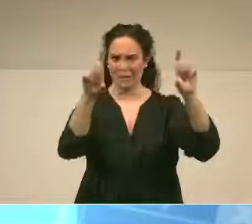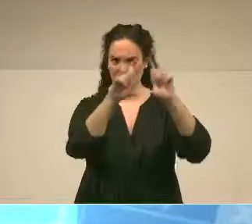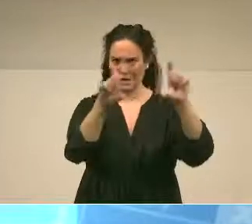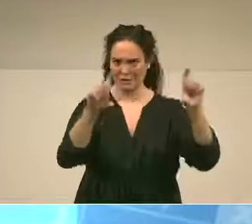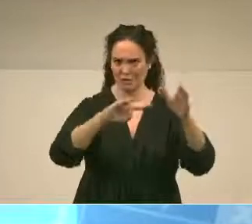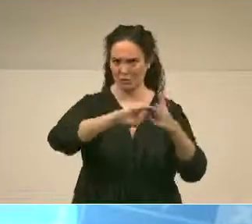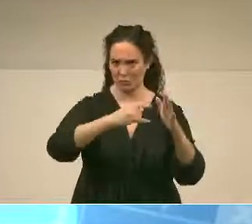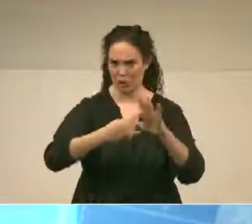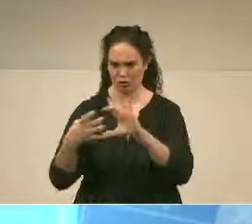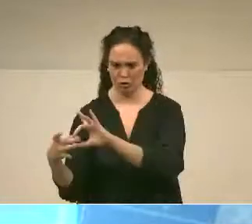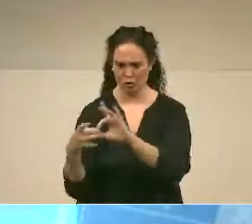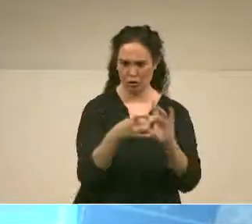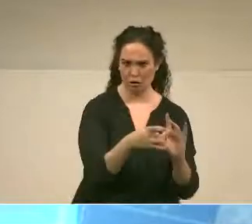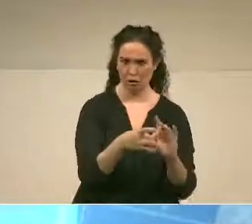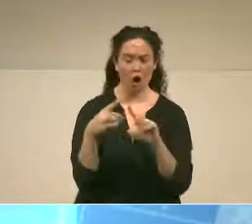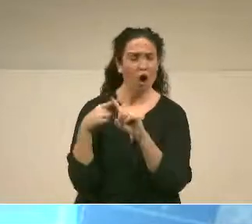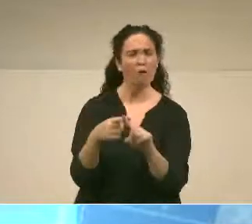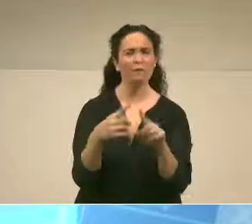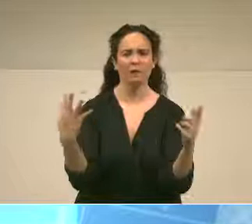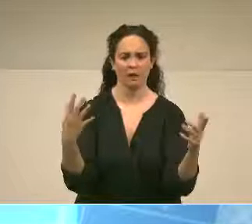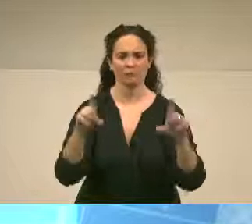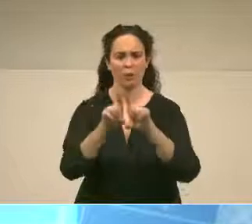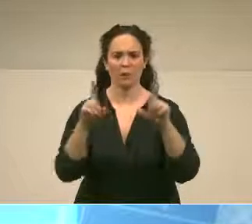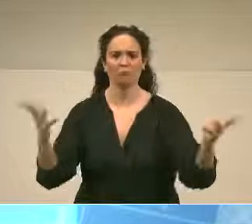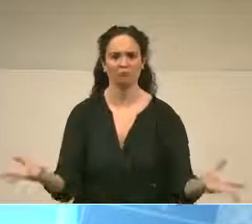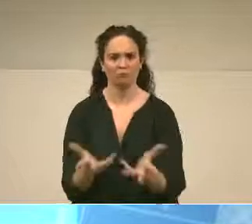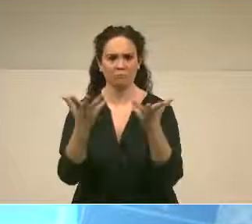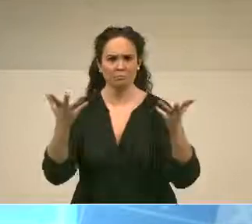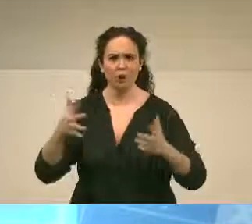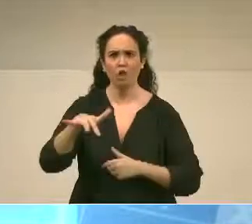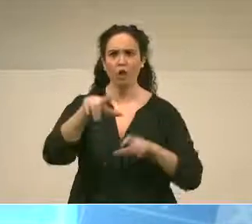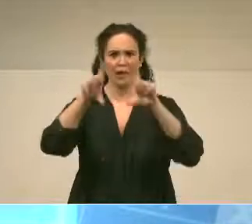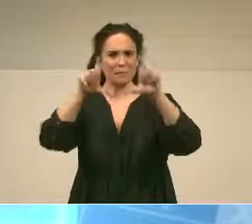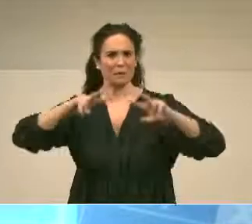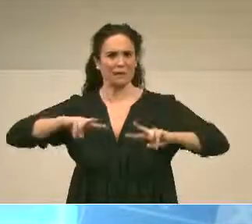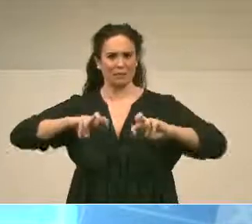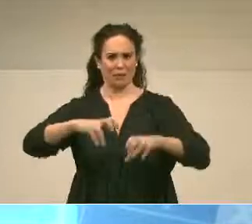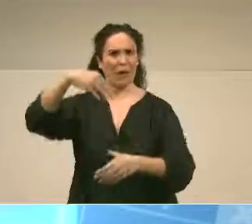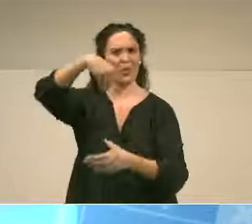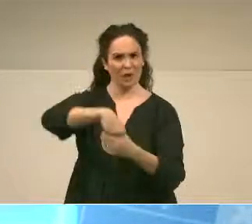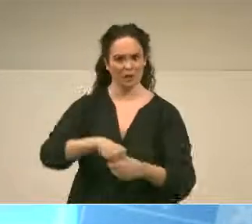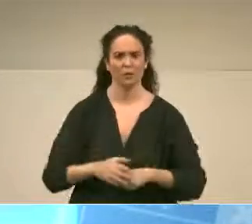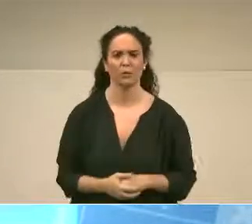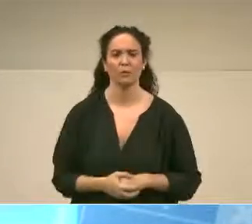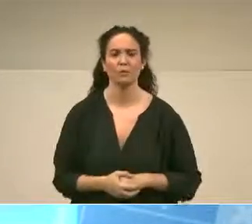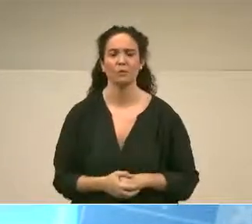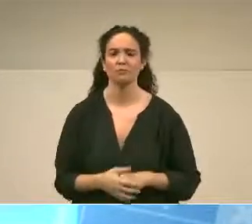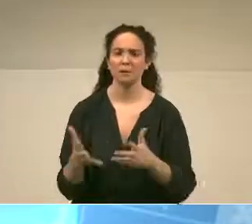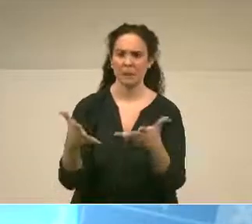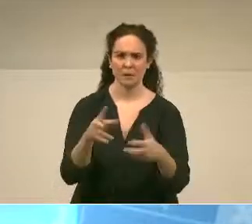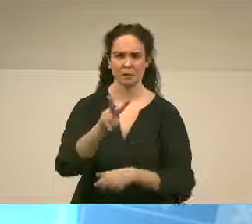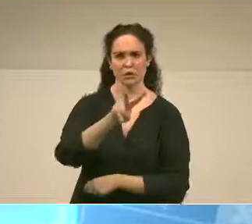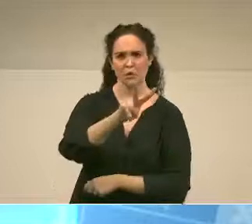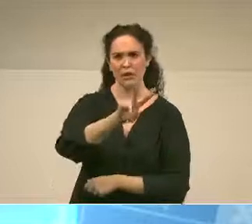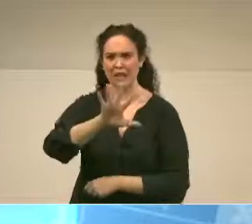beraz, bultzatzen dugu hori, ikerketa enpresetan egitea. Zentzu horretan, 25-30 pertsona kontratatuko